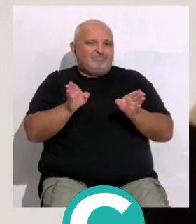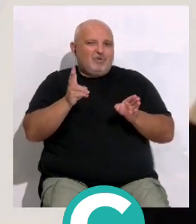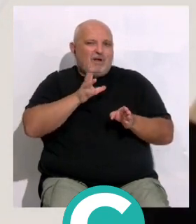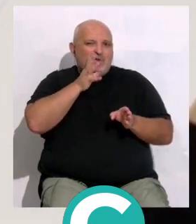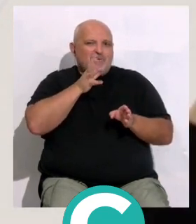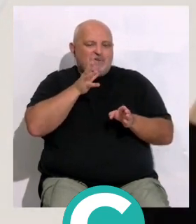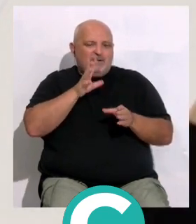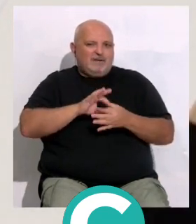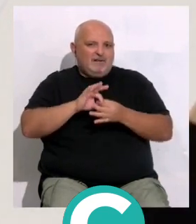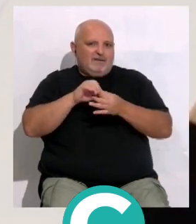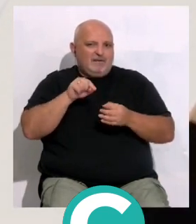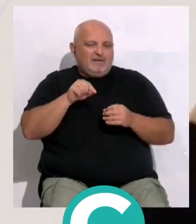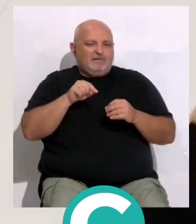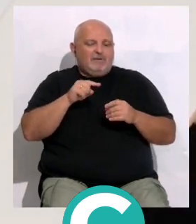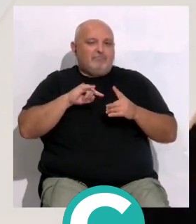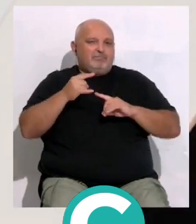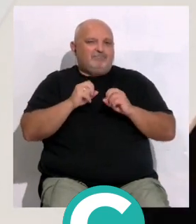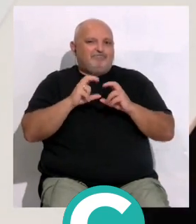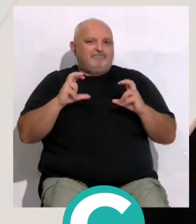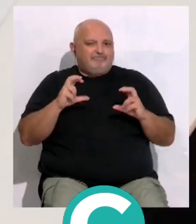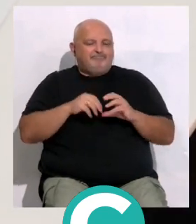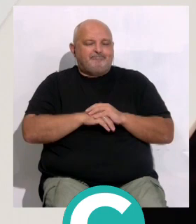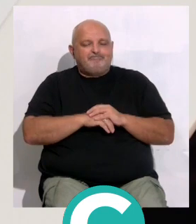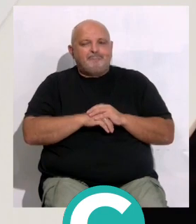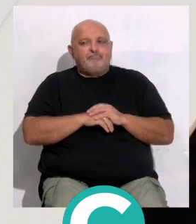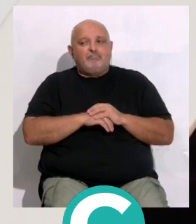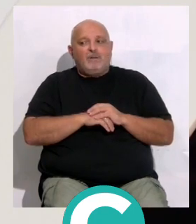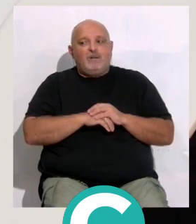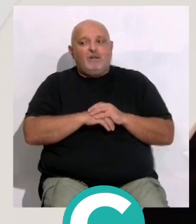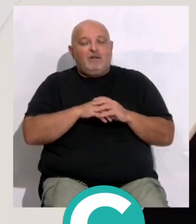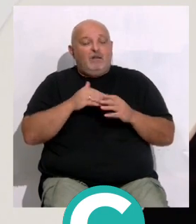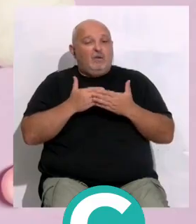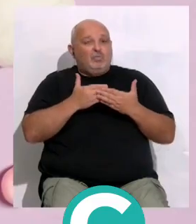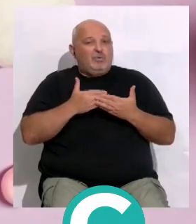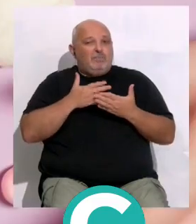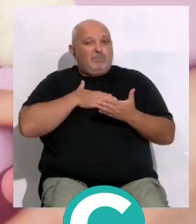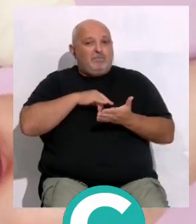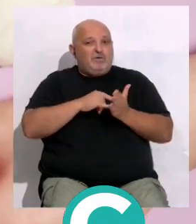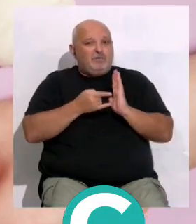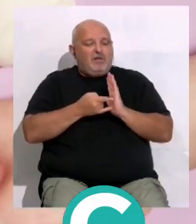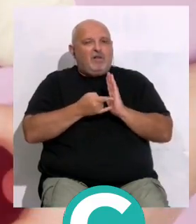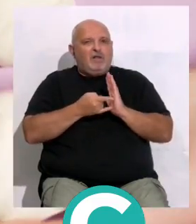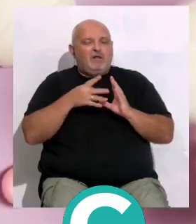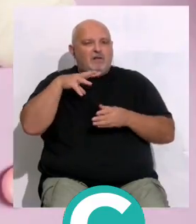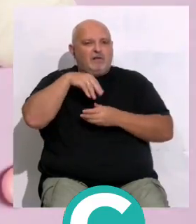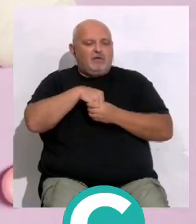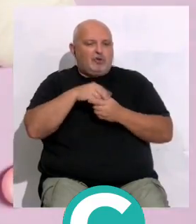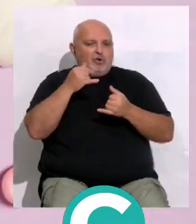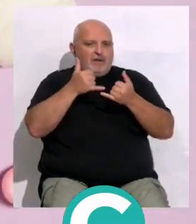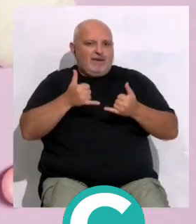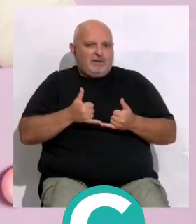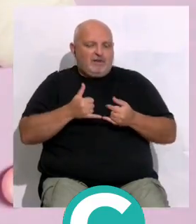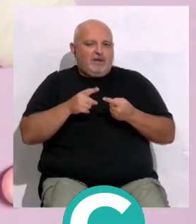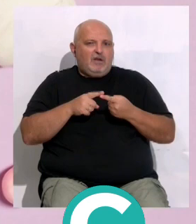a tener un aumento de sobrepeso. Nuestro estudio, nuestro proyecto va englobado en estas dos líneas,